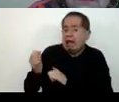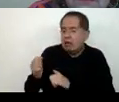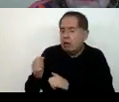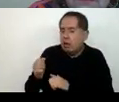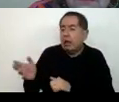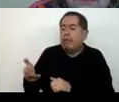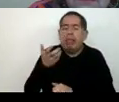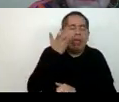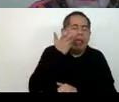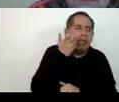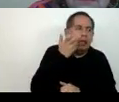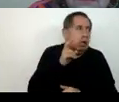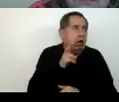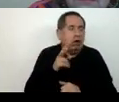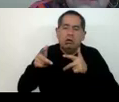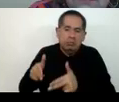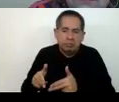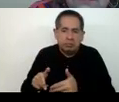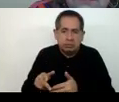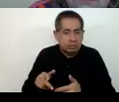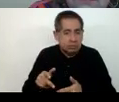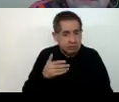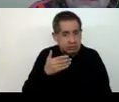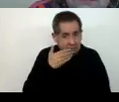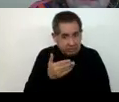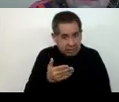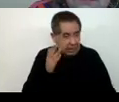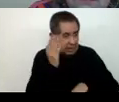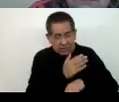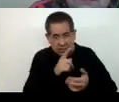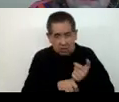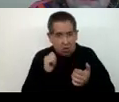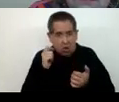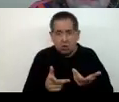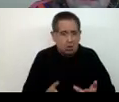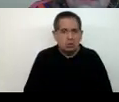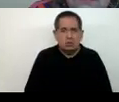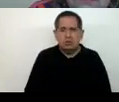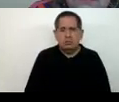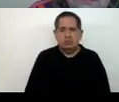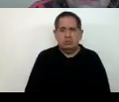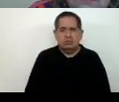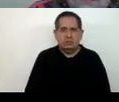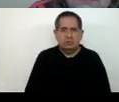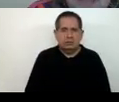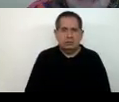algún método anticonceptivo o se les impone algún método anticonceptivo?